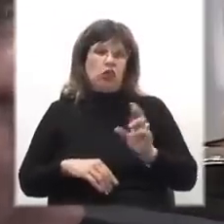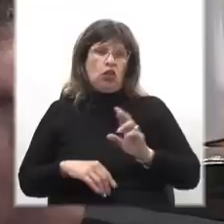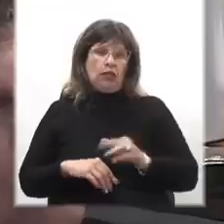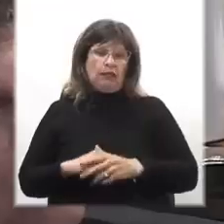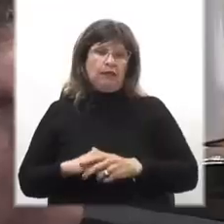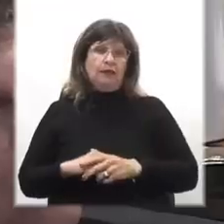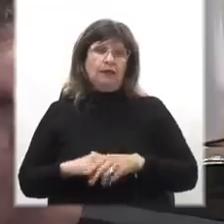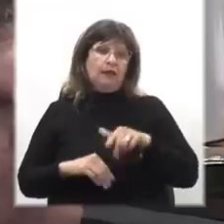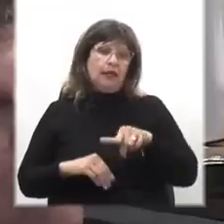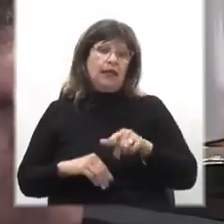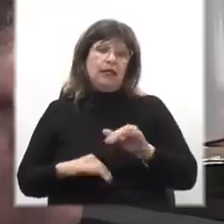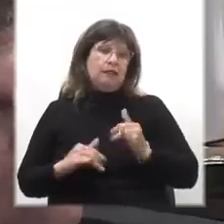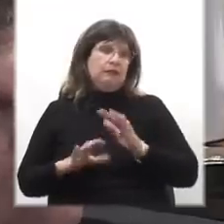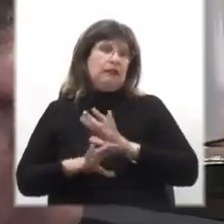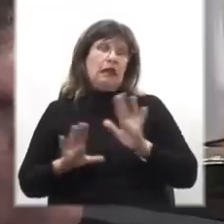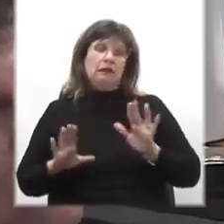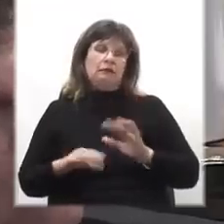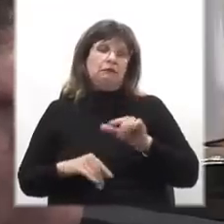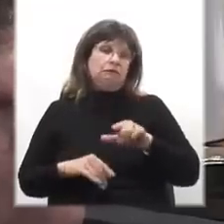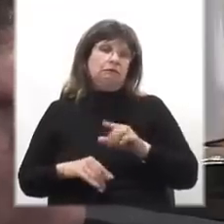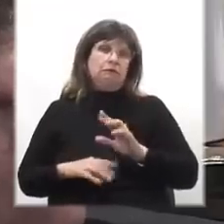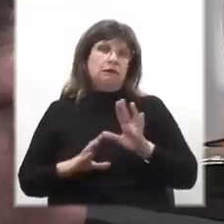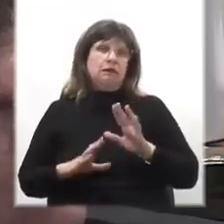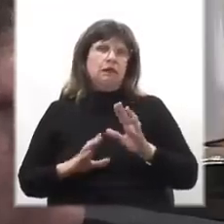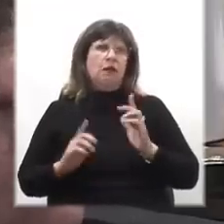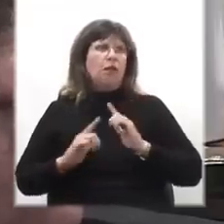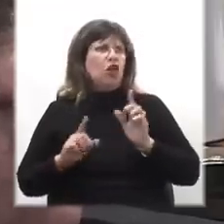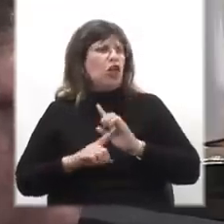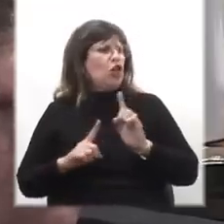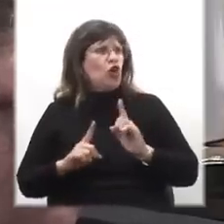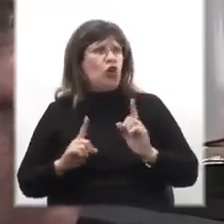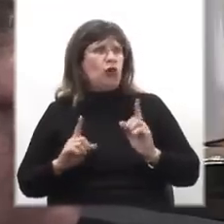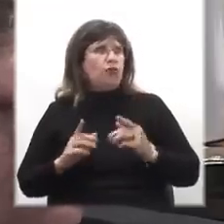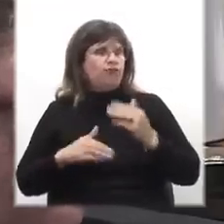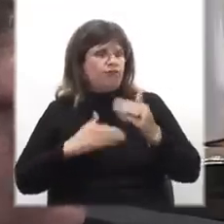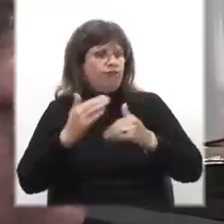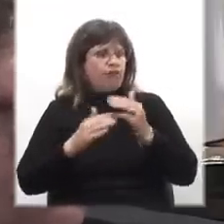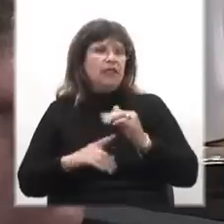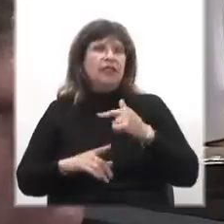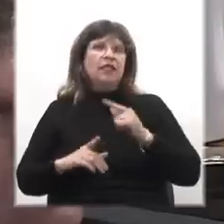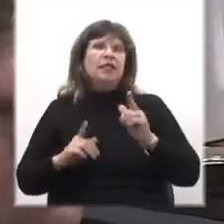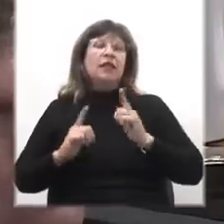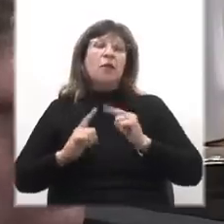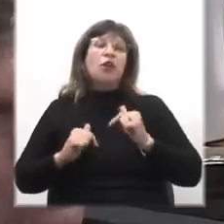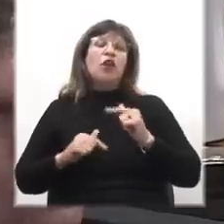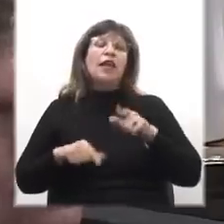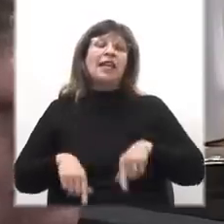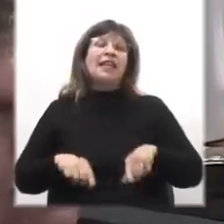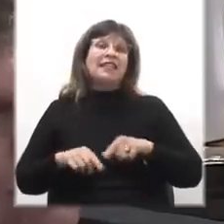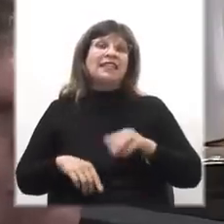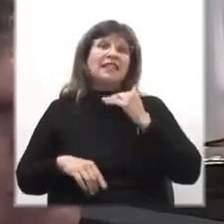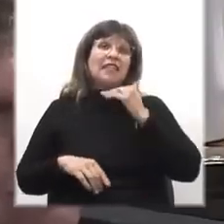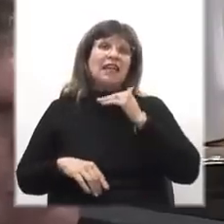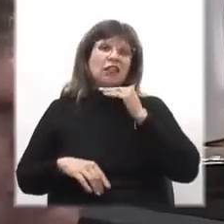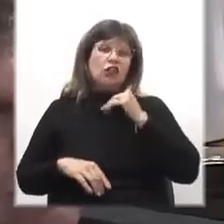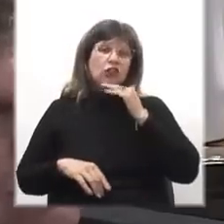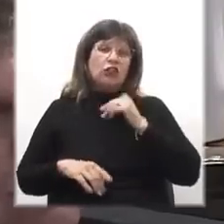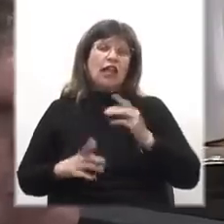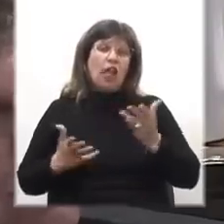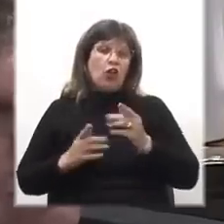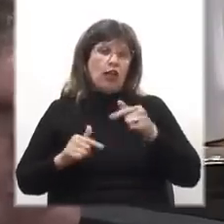Que ya es algo que espero que no salga, y espero que la Intendencia de Montevideo y Canelones, que ahora dicen que están